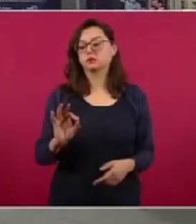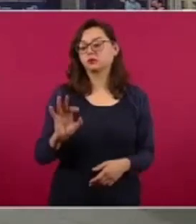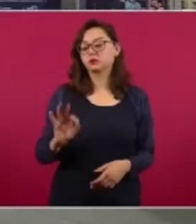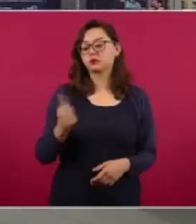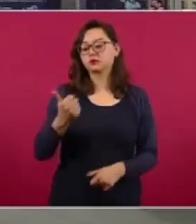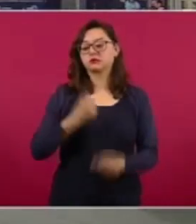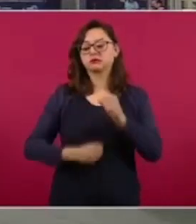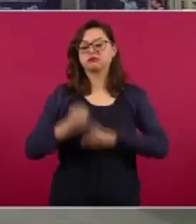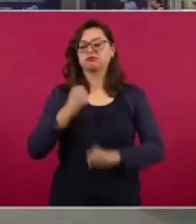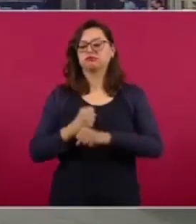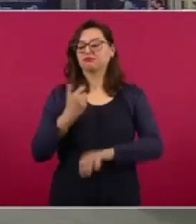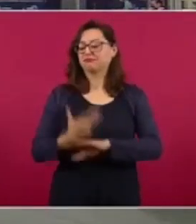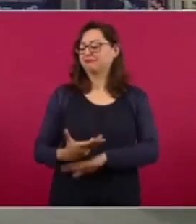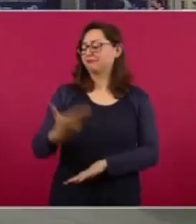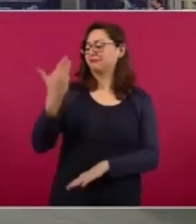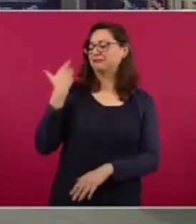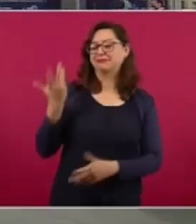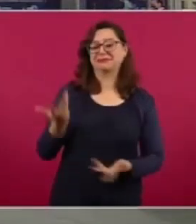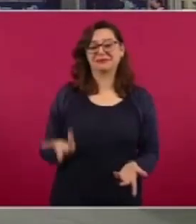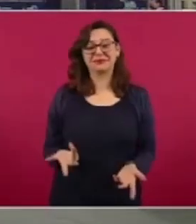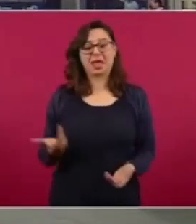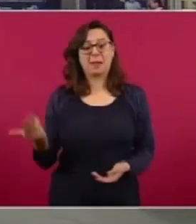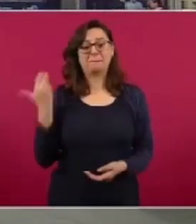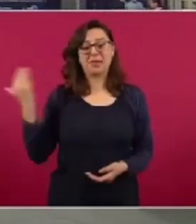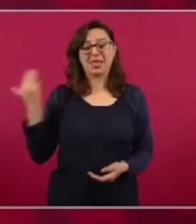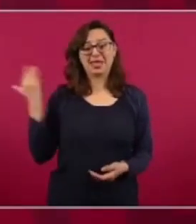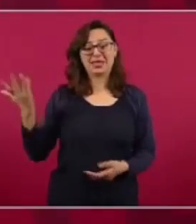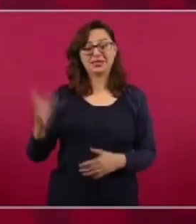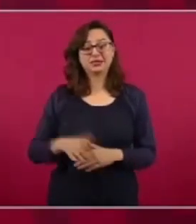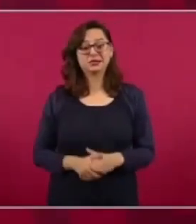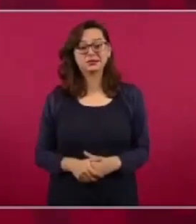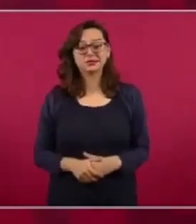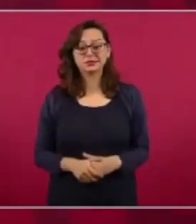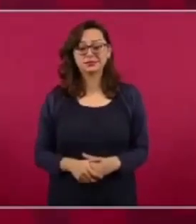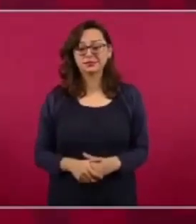46. 46. Menos. Un país